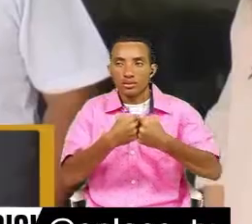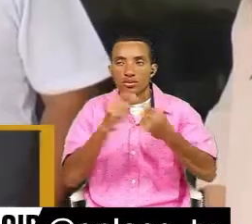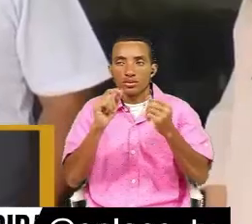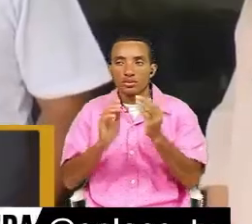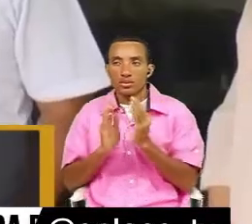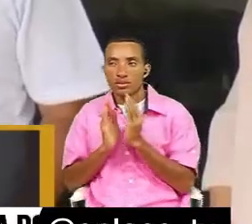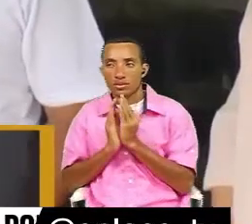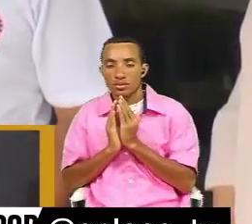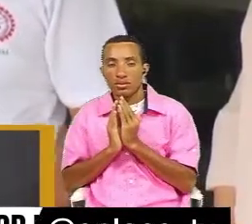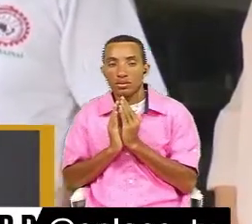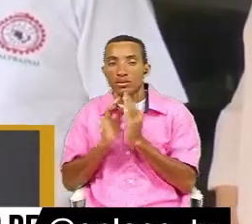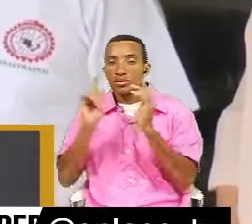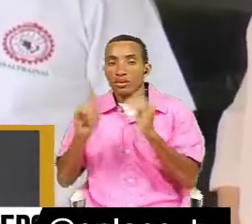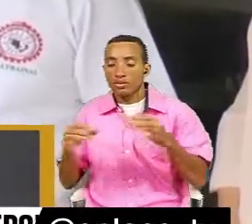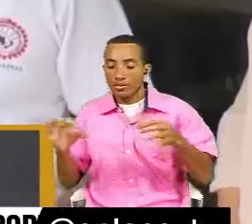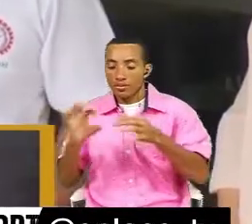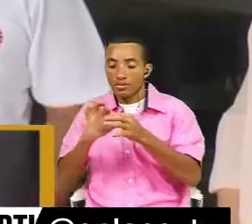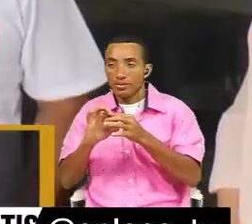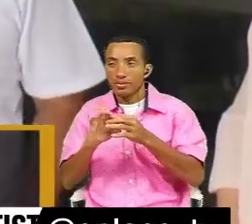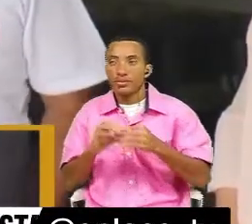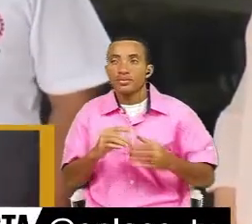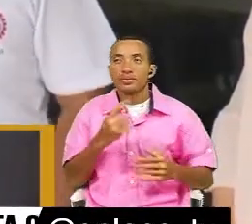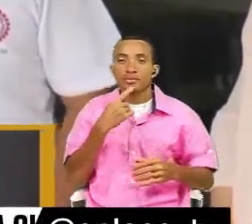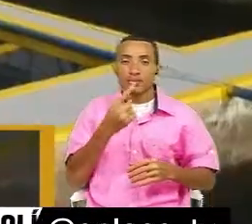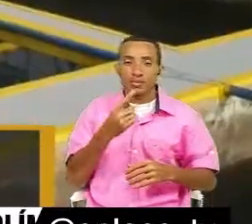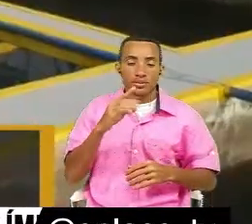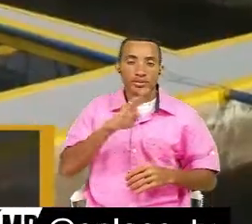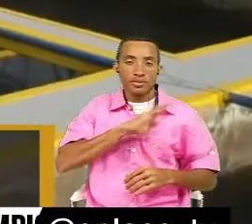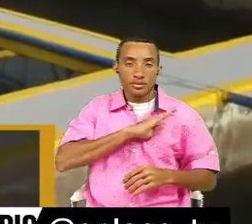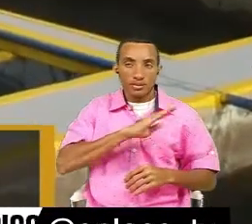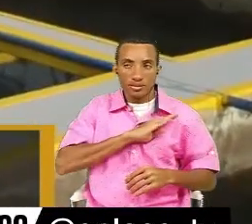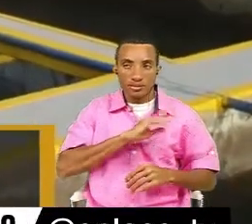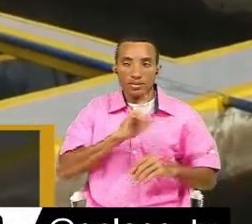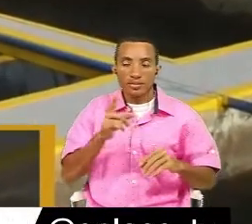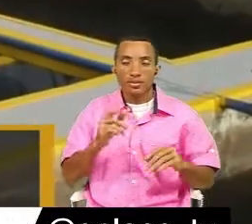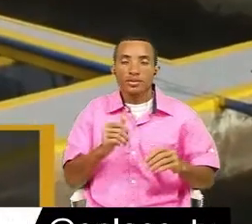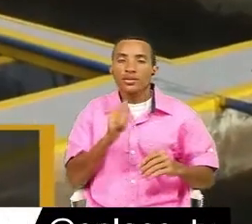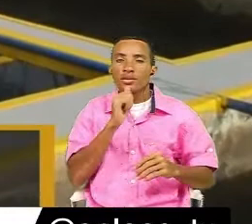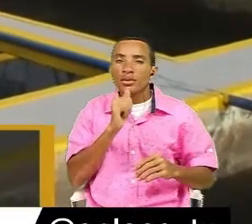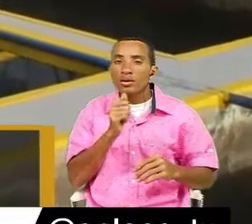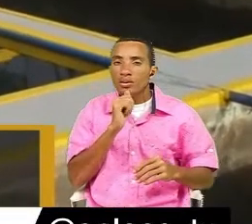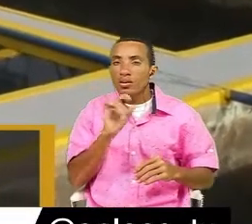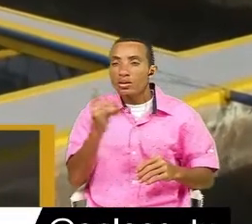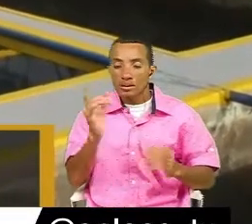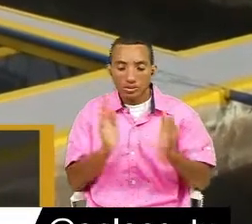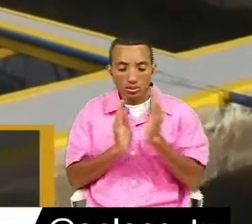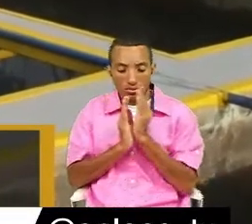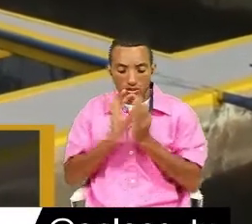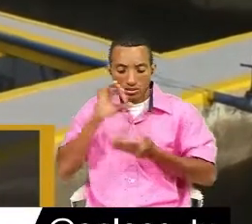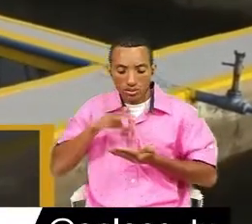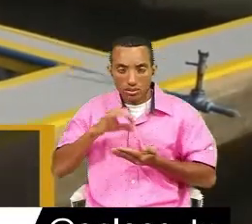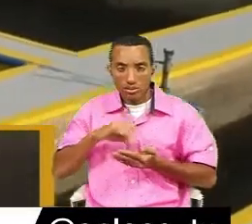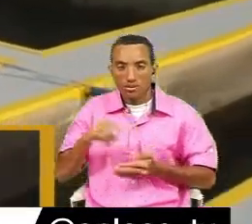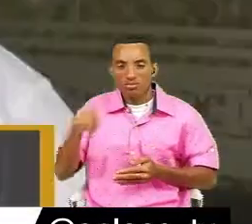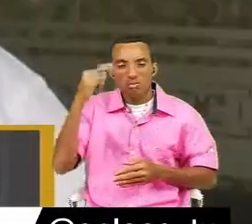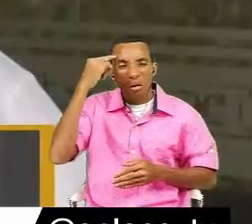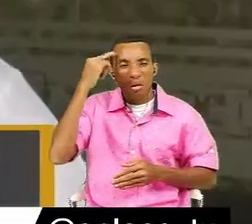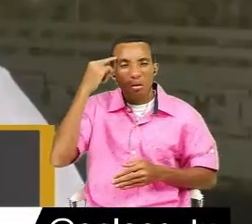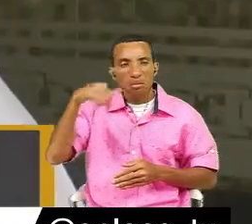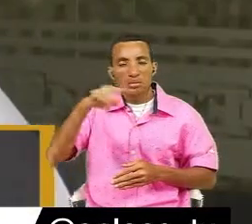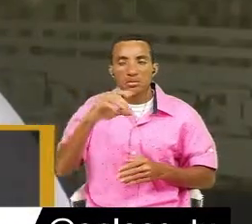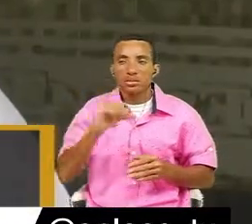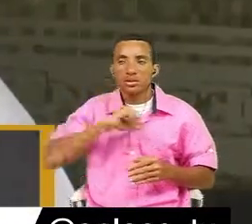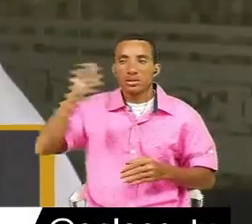Bermeja. Para Sintraenal, el alcalde se equivoca cuando señala que una eventual privatización de la empresa Aguas de Barranca Bermeja solo está en cabeza del sindicato.